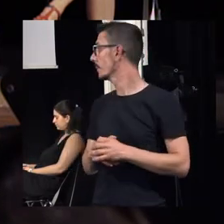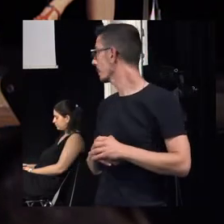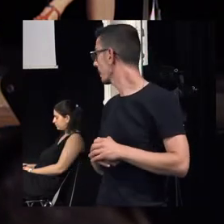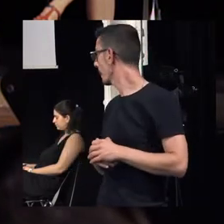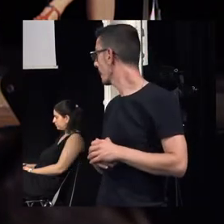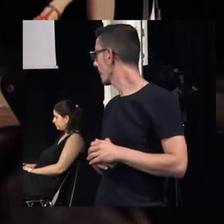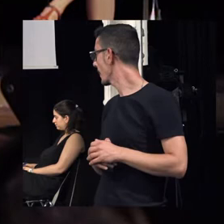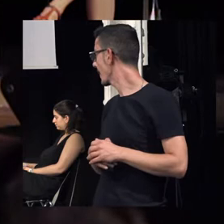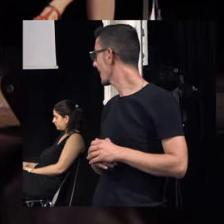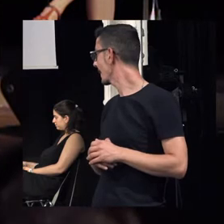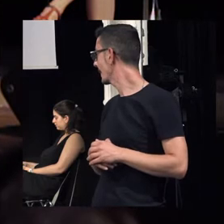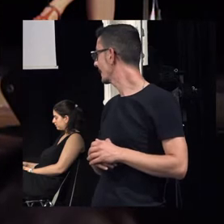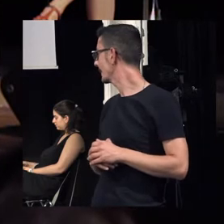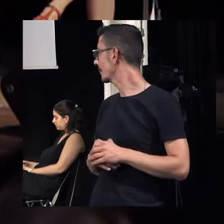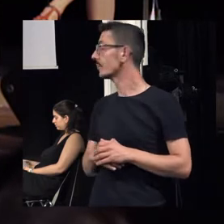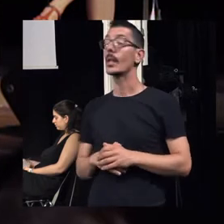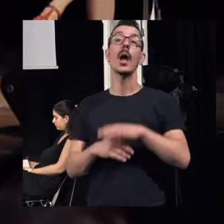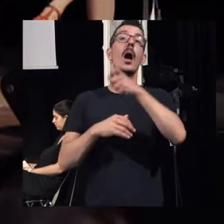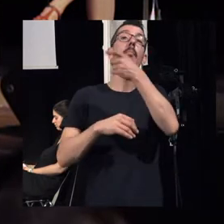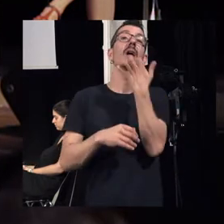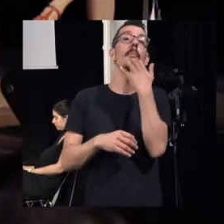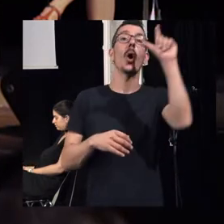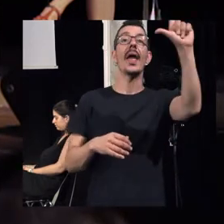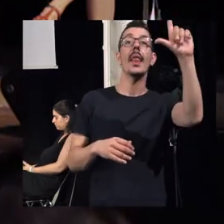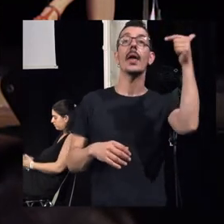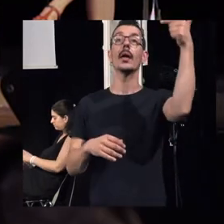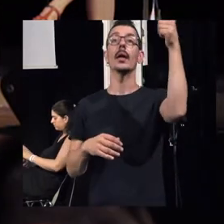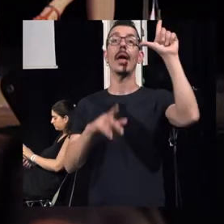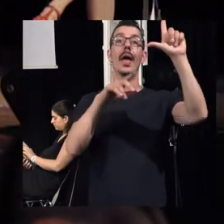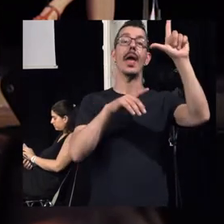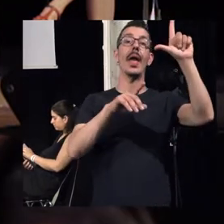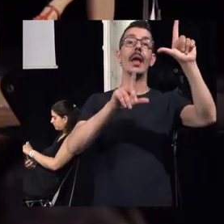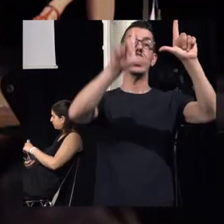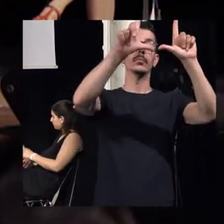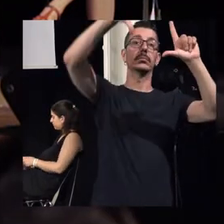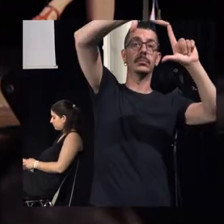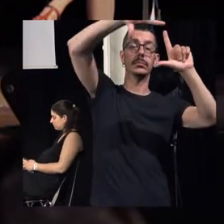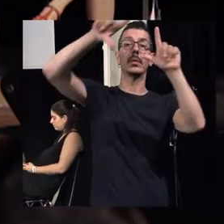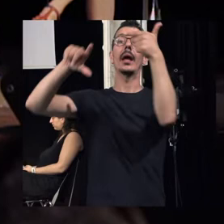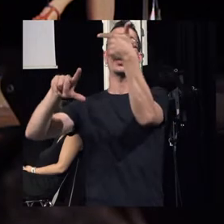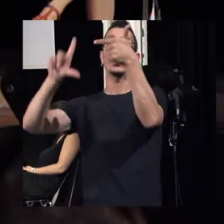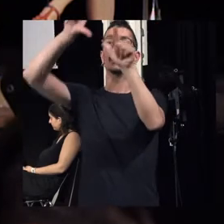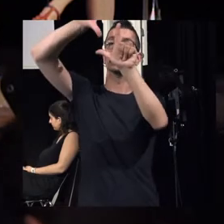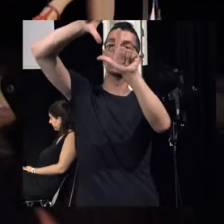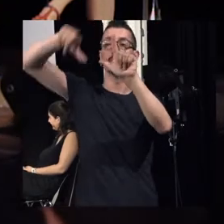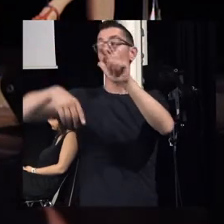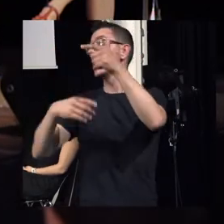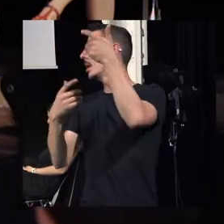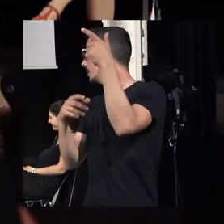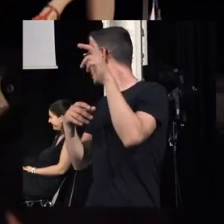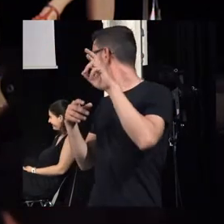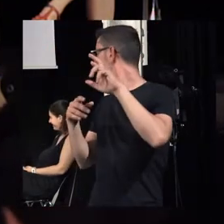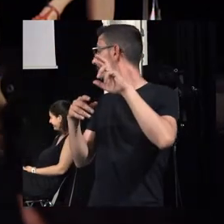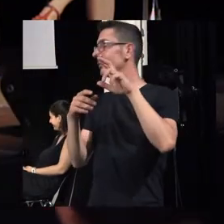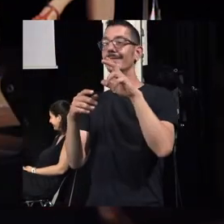son letras que, bueno, podemos meter en estas casillas, ¿no? Aquí la L, aquí la G, y así vamos sumando. Entonces, ¡ay, se me cayó! ¡Se cae,